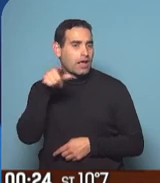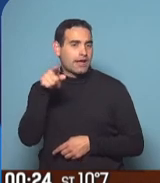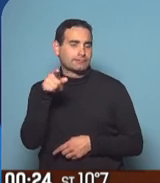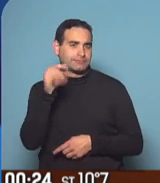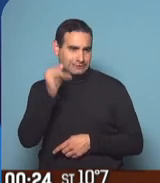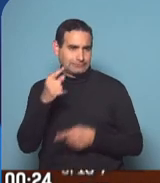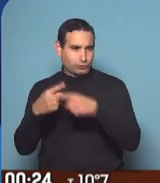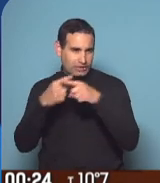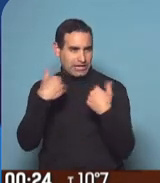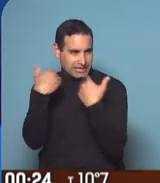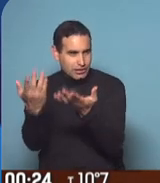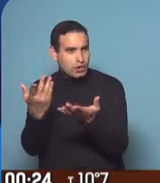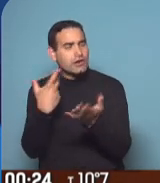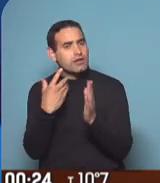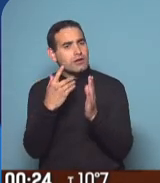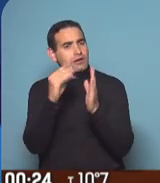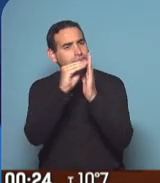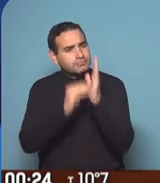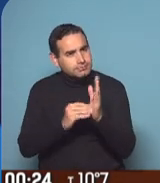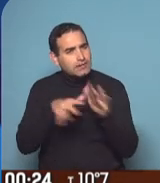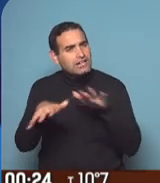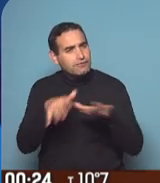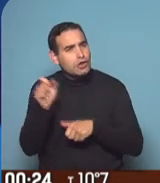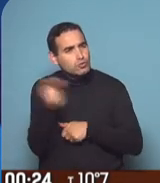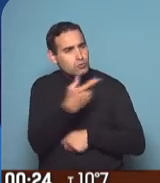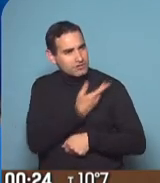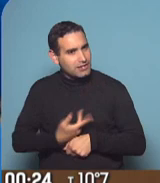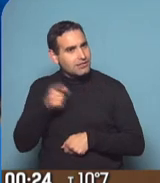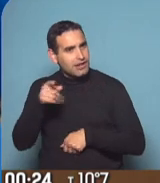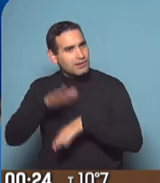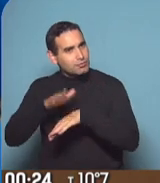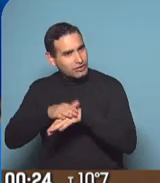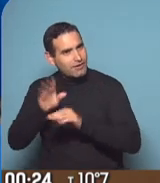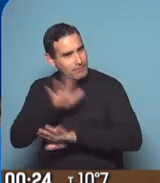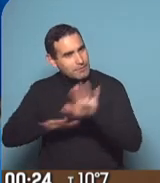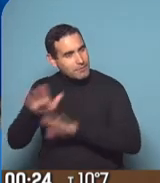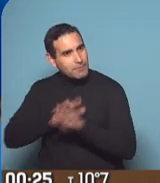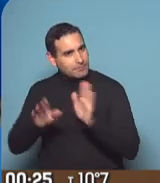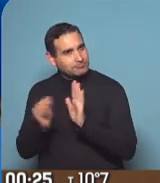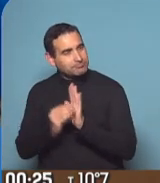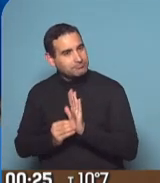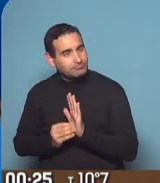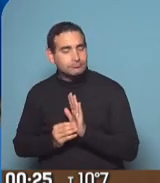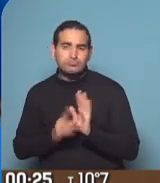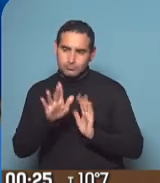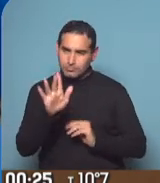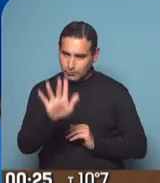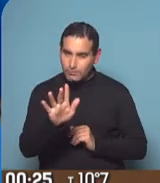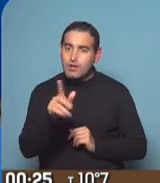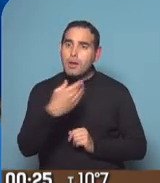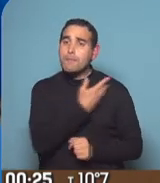exterior y se iba adelante la agenda del presidente en el poder legislativo claro claro entonces un vicepresidente